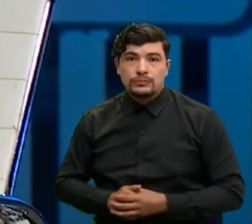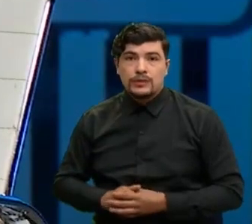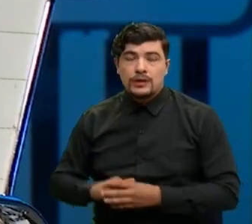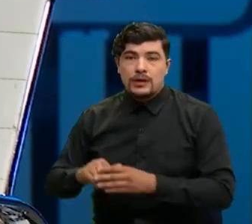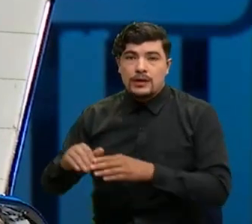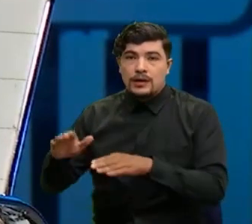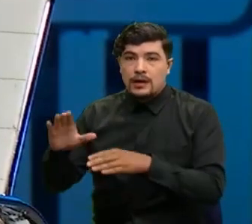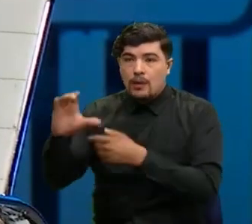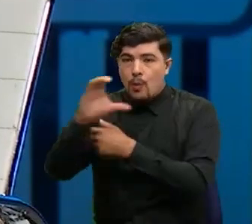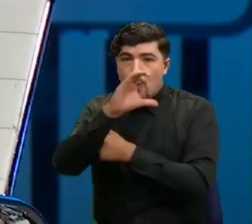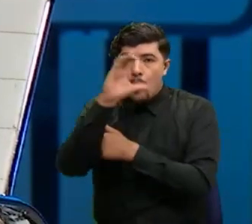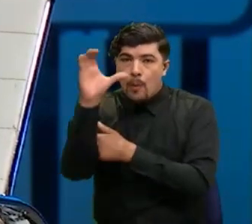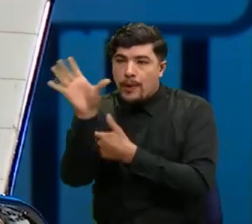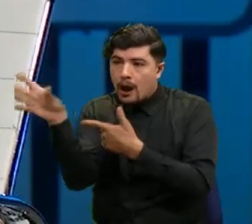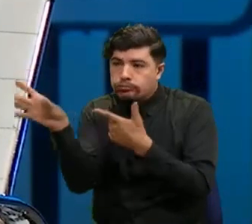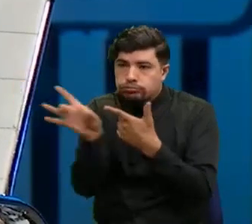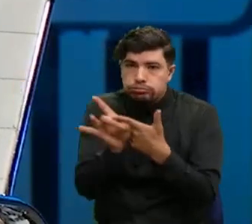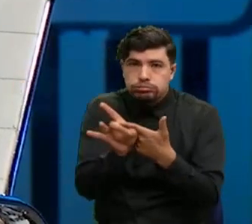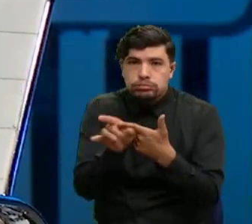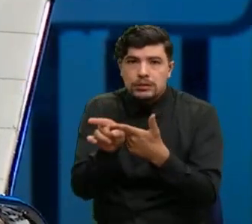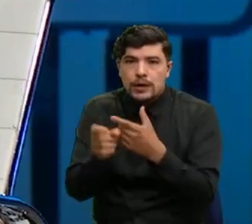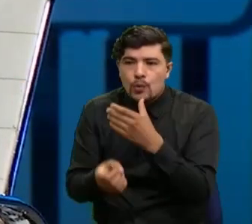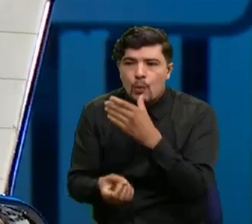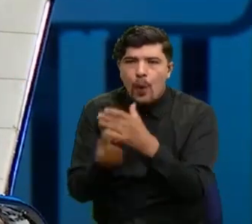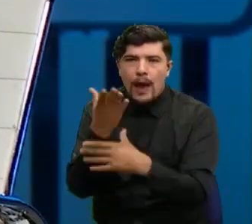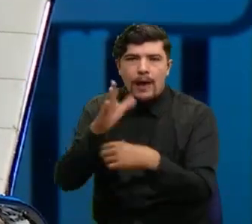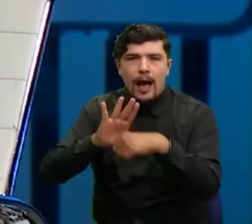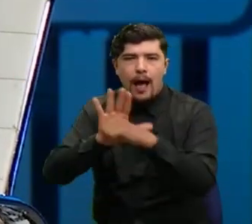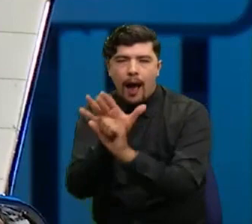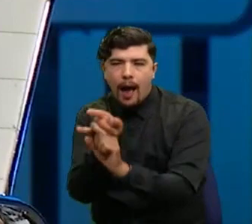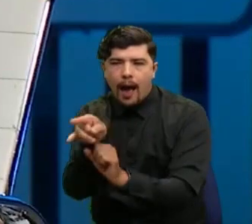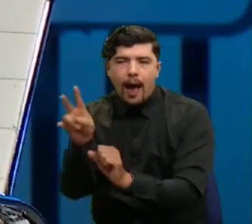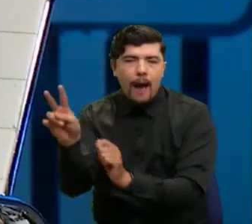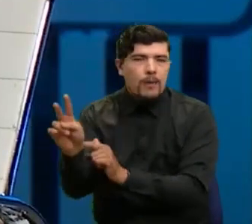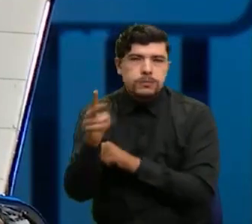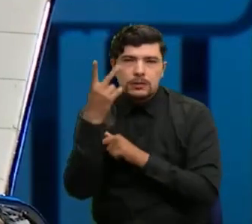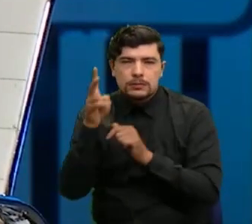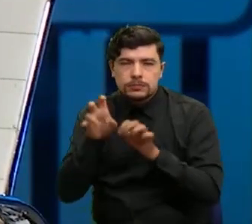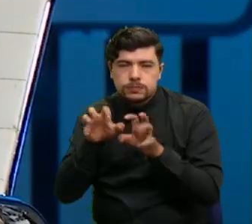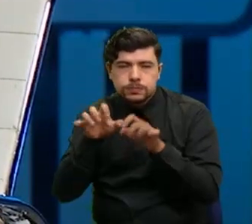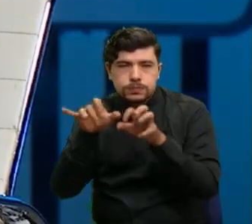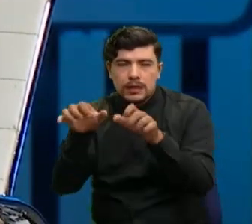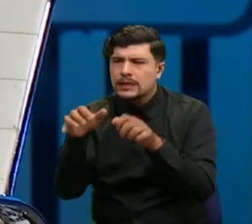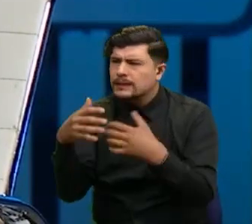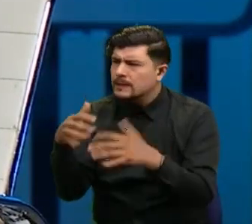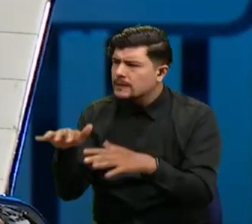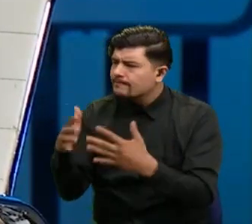¿Estamos preparados? ¿La vacunación actual nos puede ayudar a combatir estas nuevas cepas que se vienen presentando?